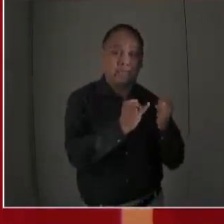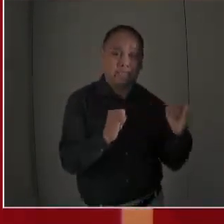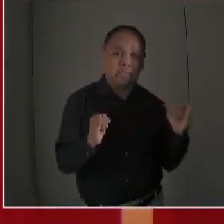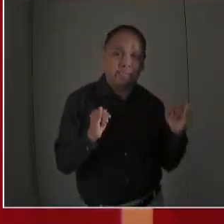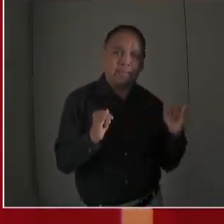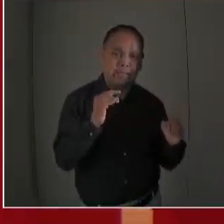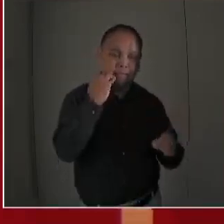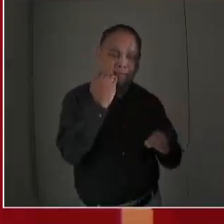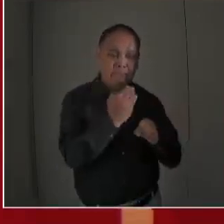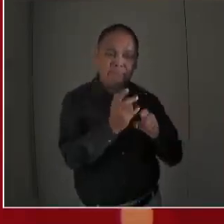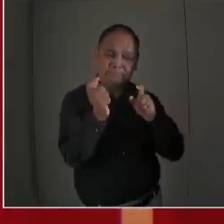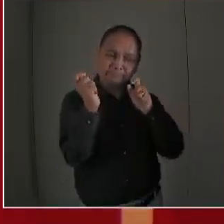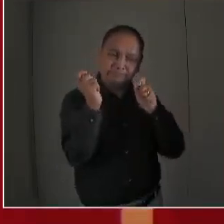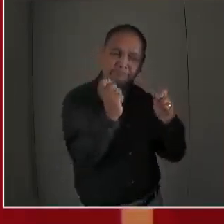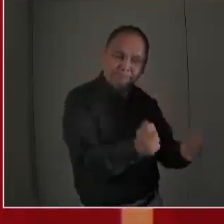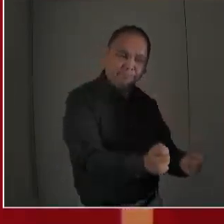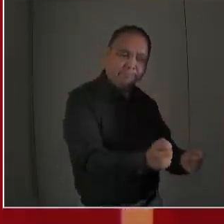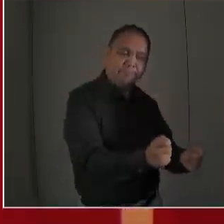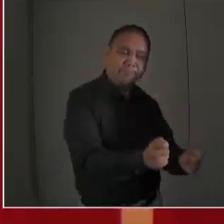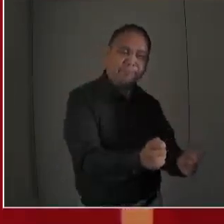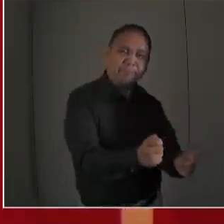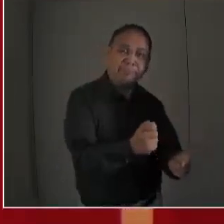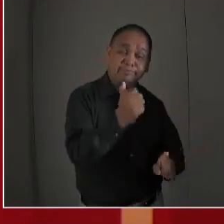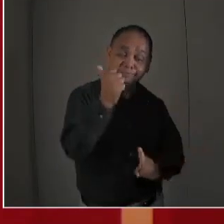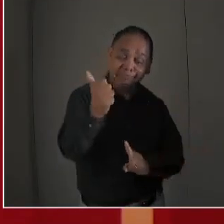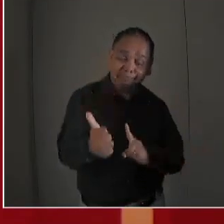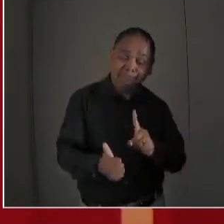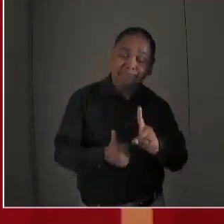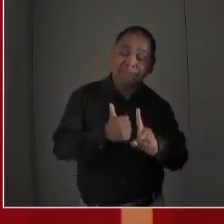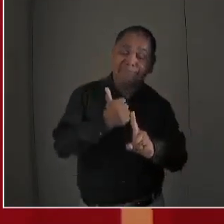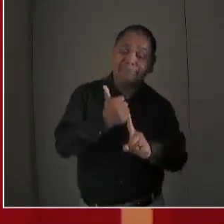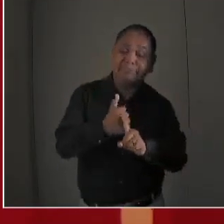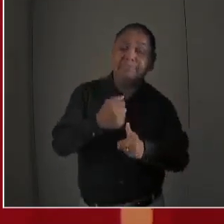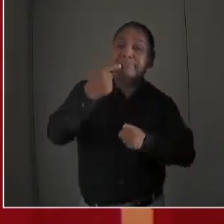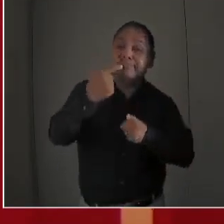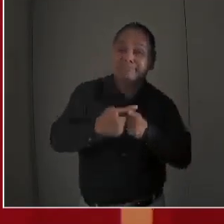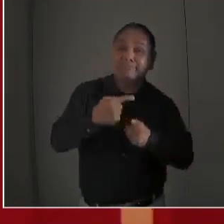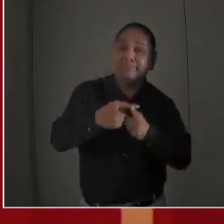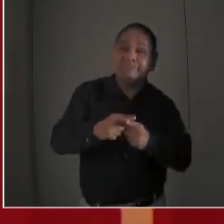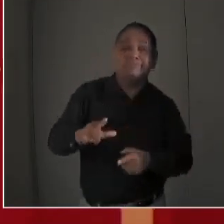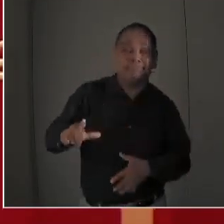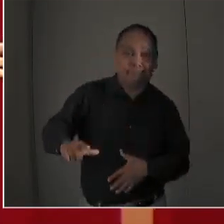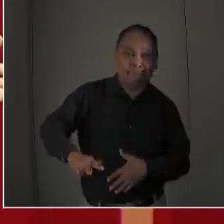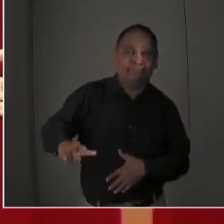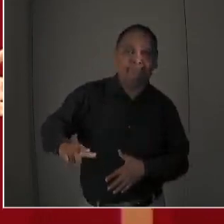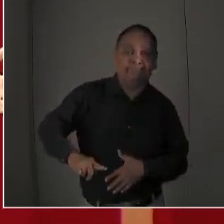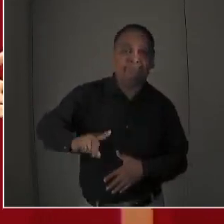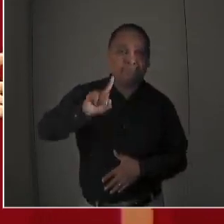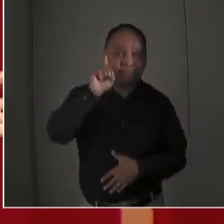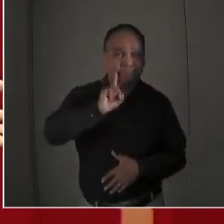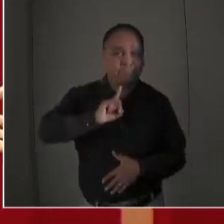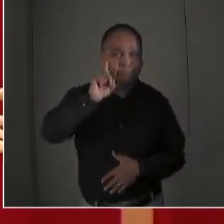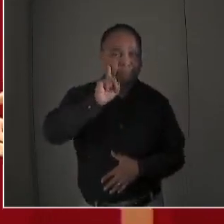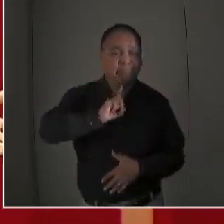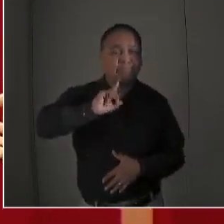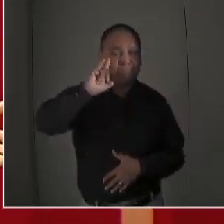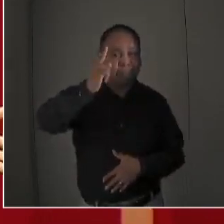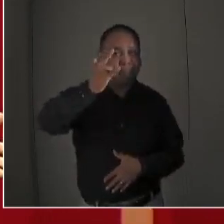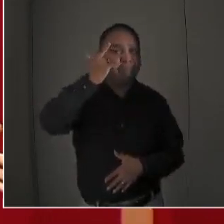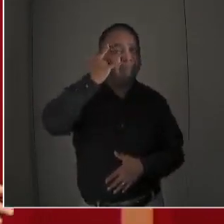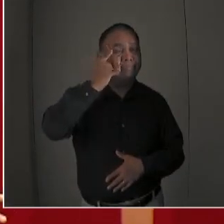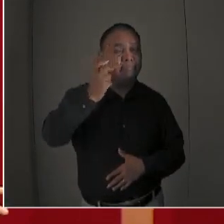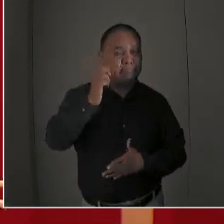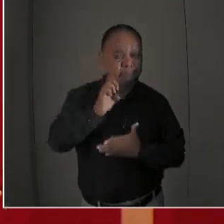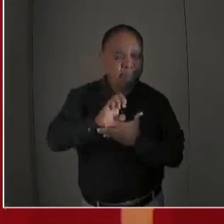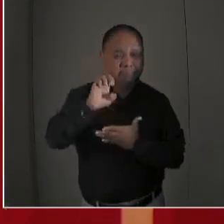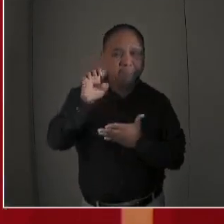su responsabilidad respaldando a nuestros gobernadores, a nuestra gobernadora de Campeche, por